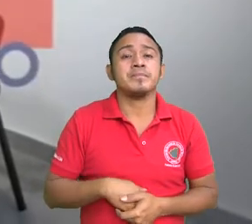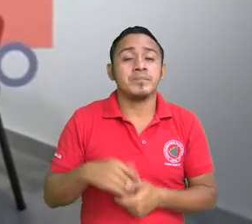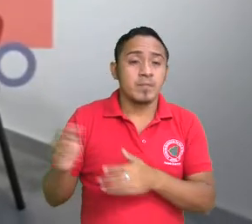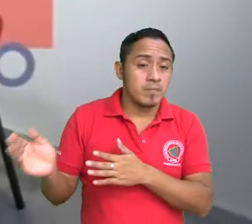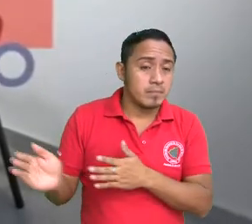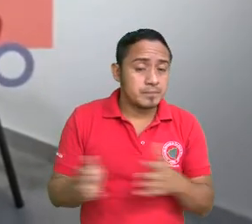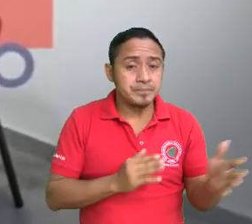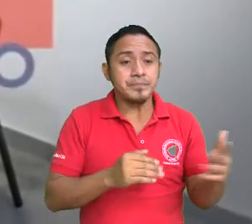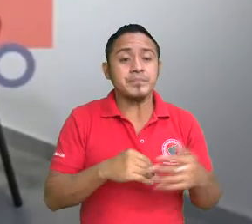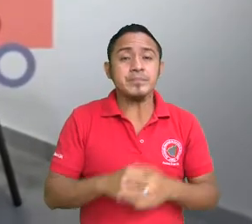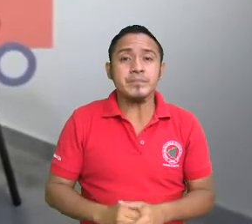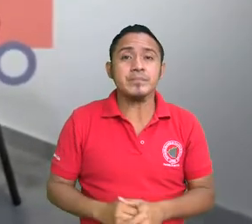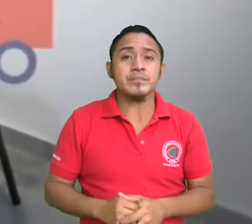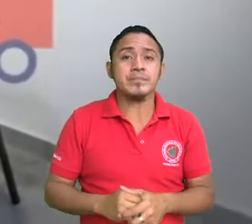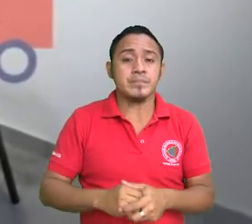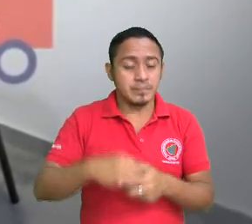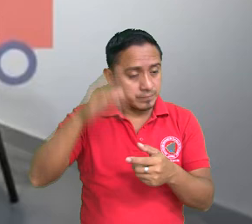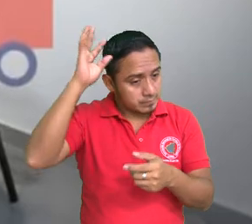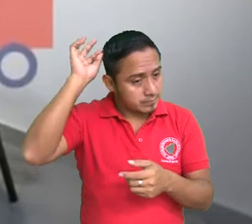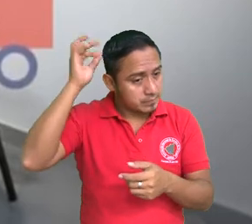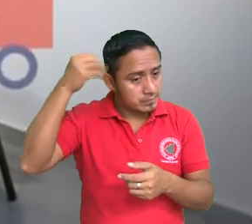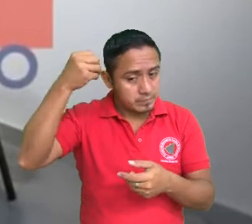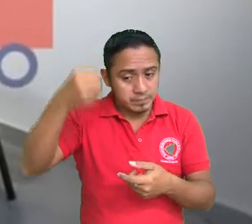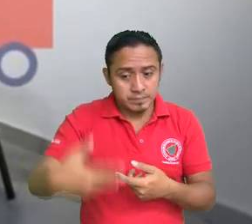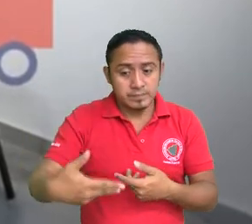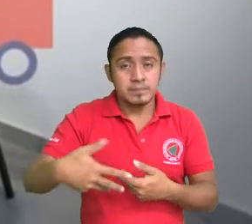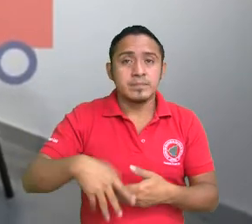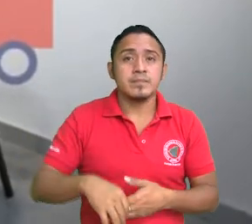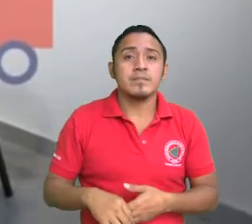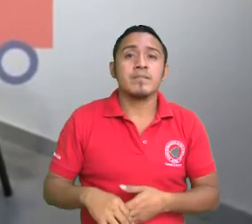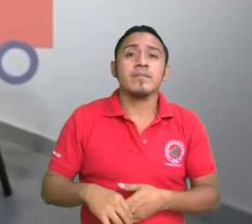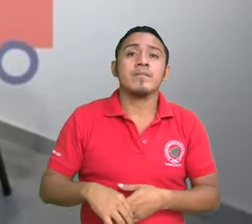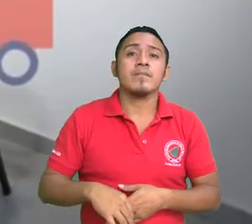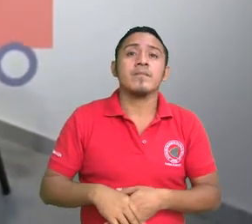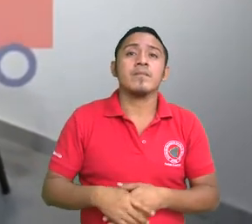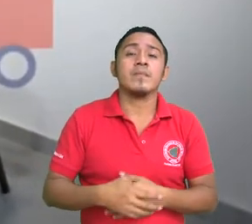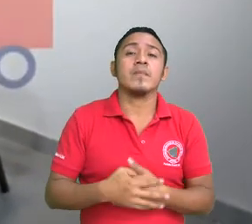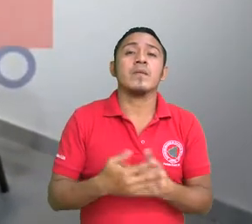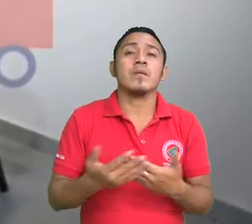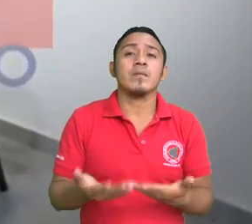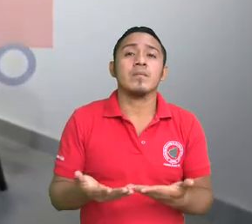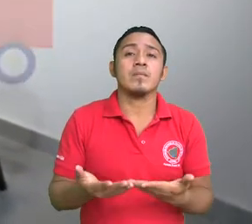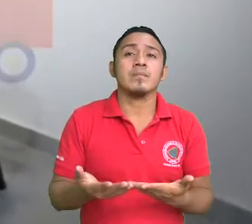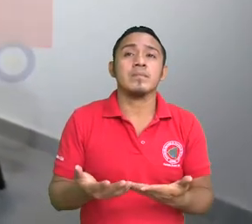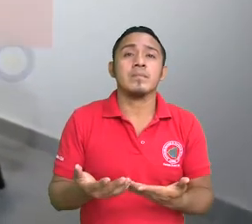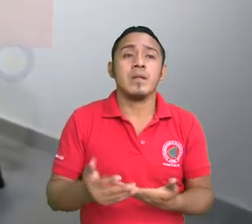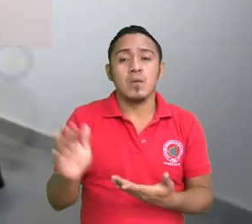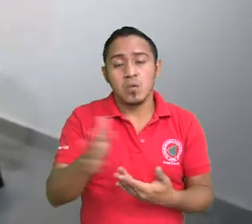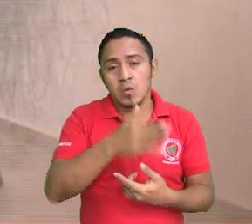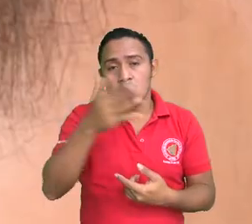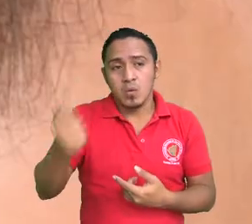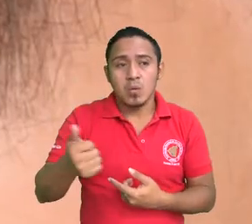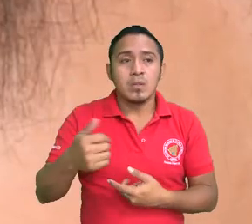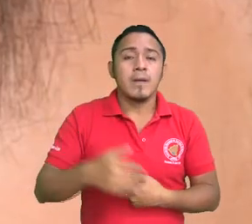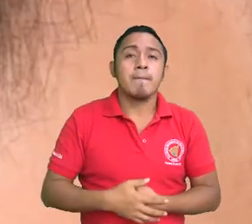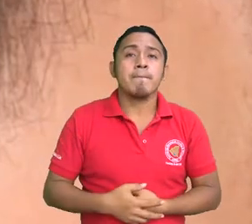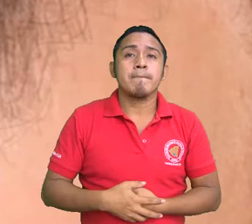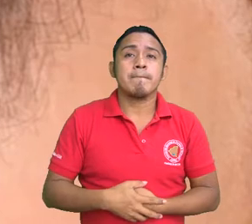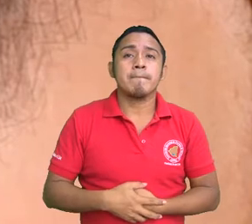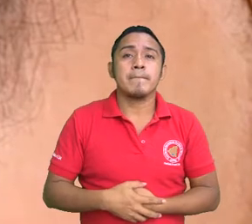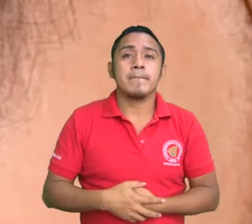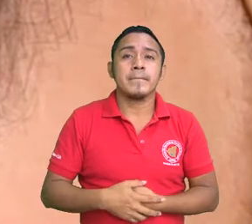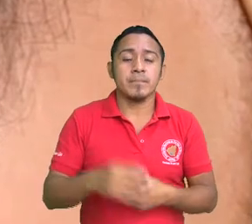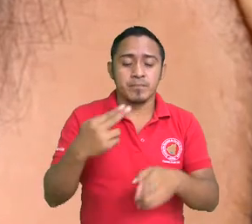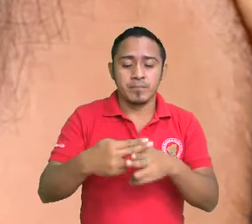Otra de las causas frecuentes de pérdida de pelo que está asociada, ¿verdad?, con otra patología del cuero cabelludo, es